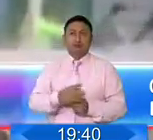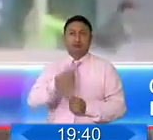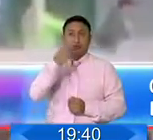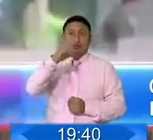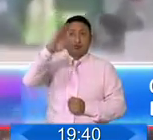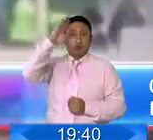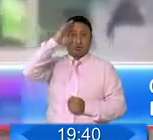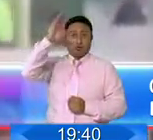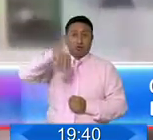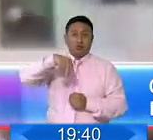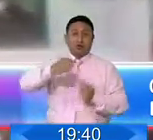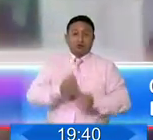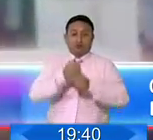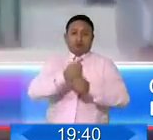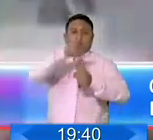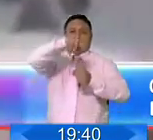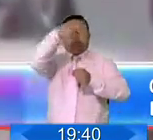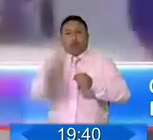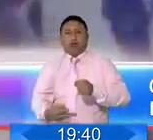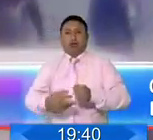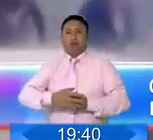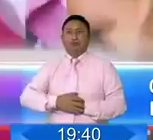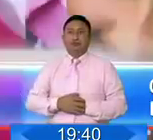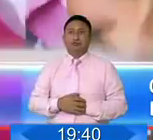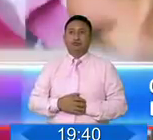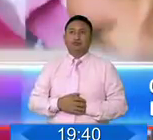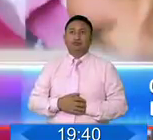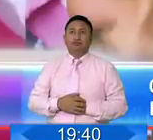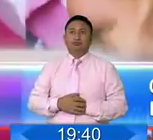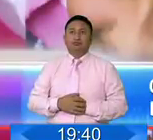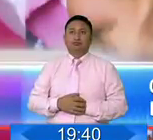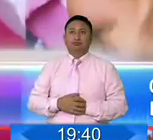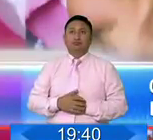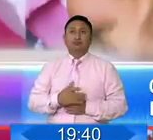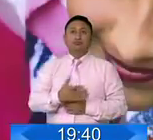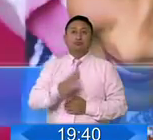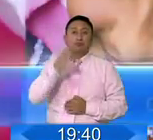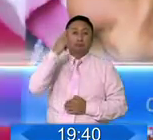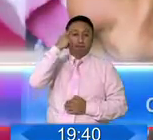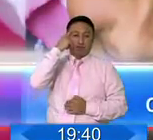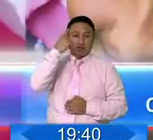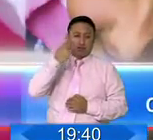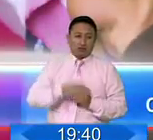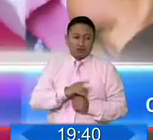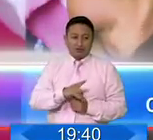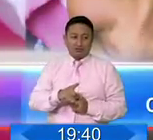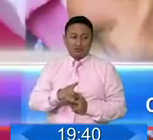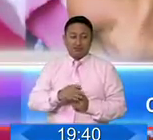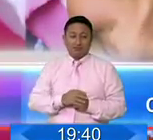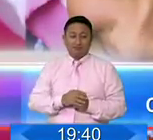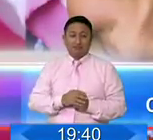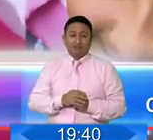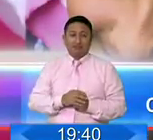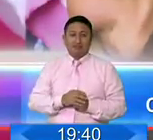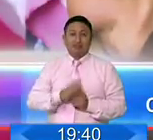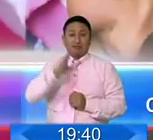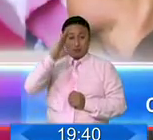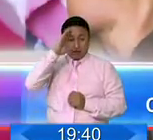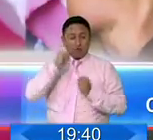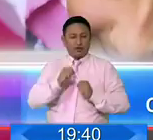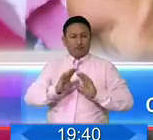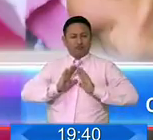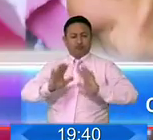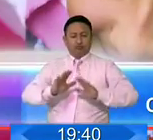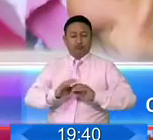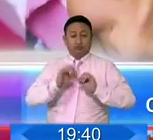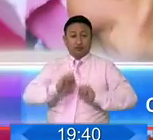un policía cae de su caballo. Pensamos que hubo un exceso en la represión y que eso sin duda